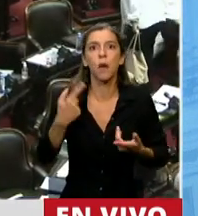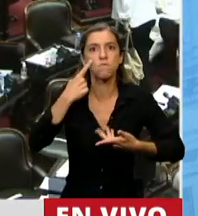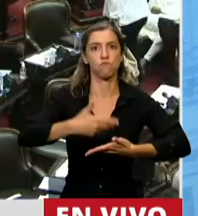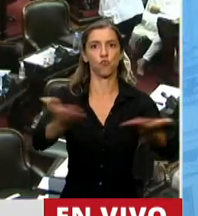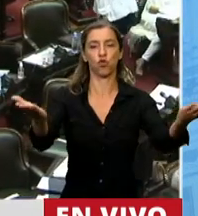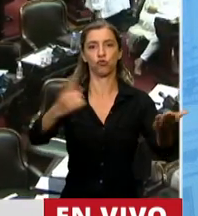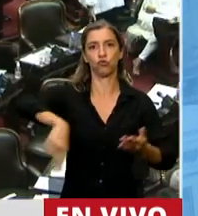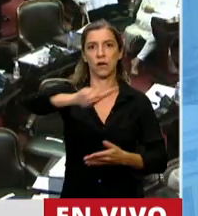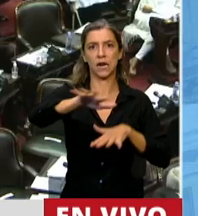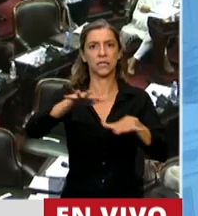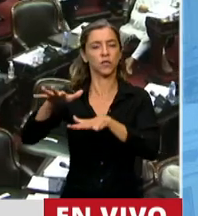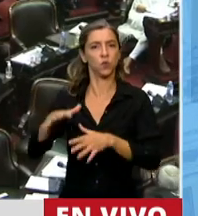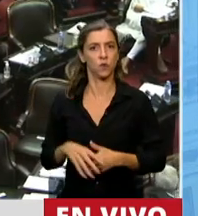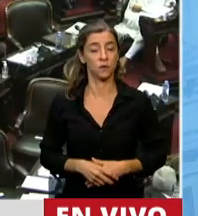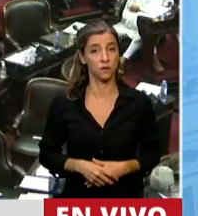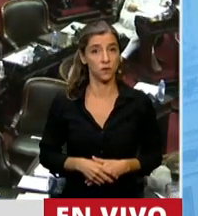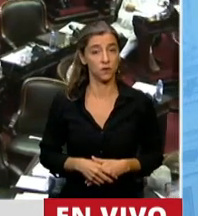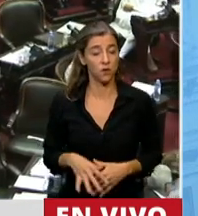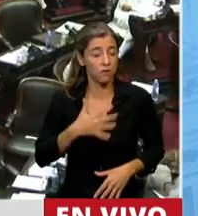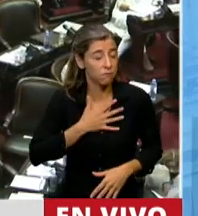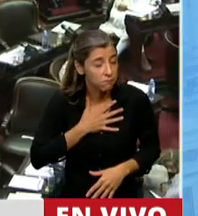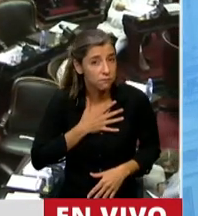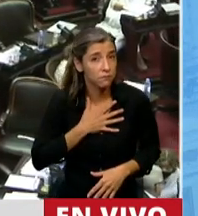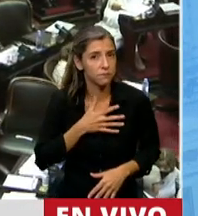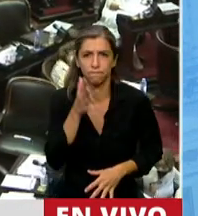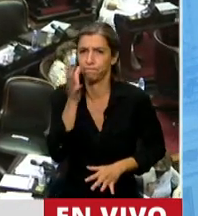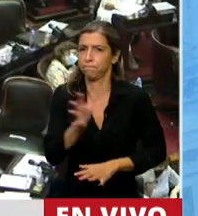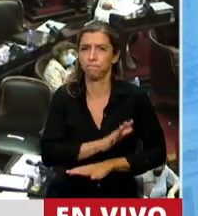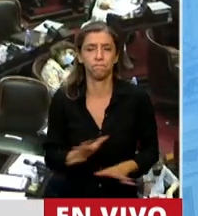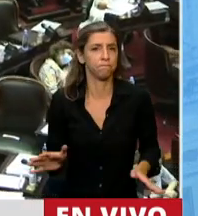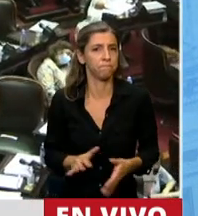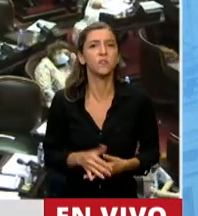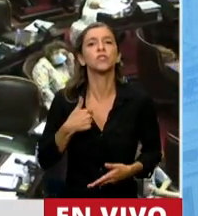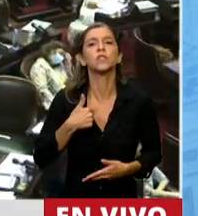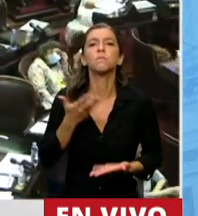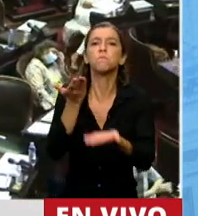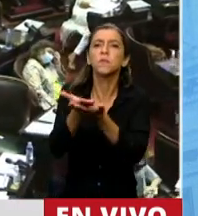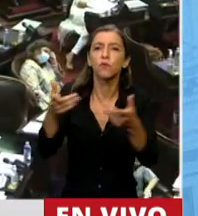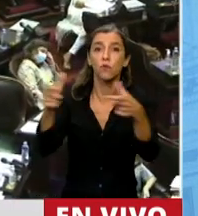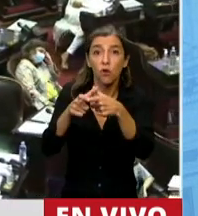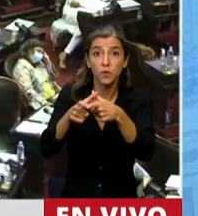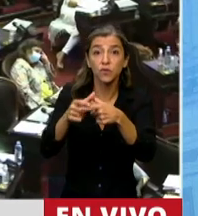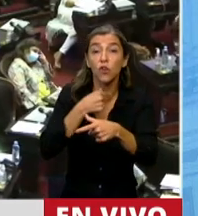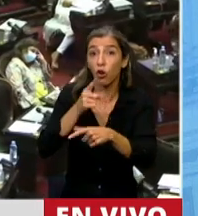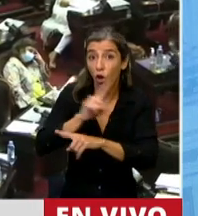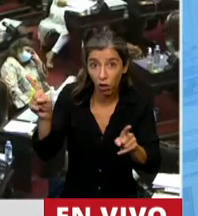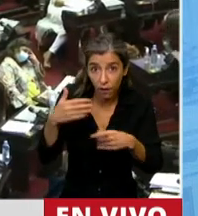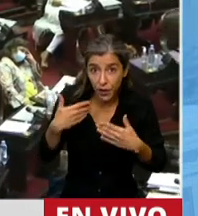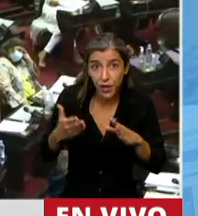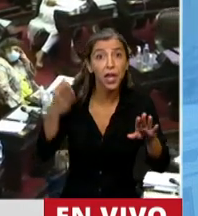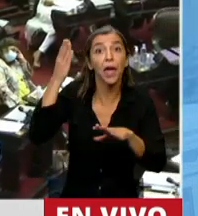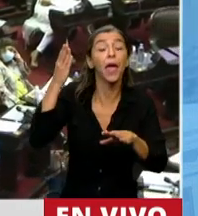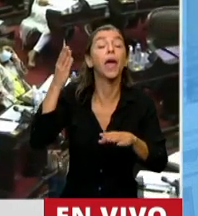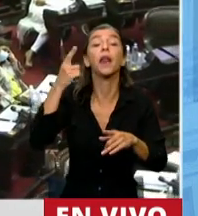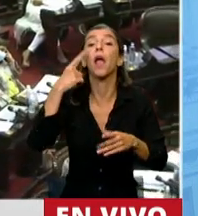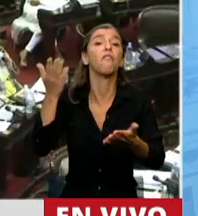lo que pasa, es muy fuerte. Y yo invito a la comisión, y si la comisión no quiere ir a constituirse en Formosa,